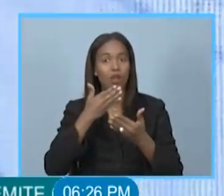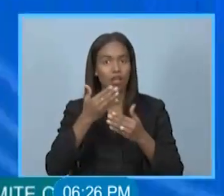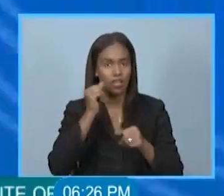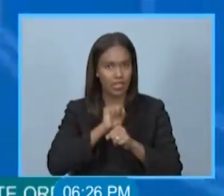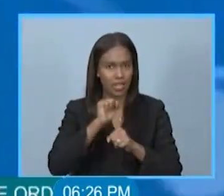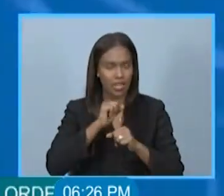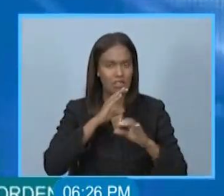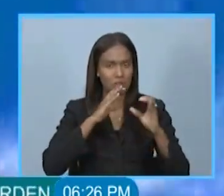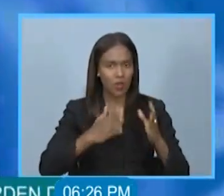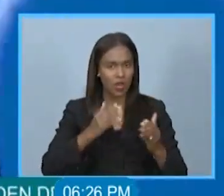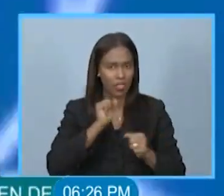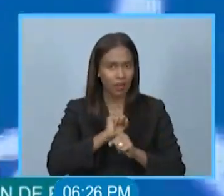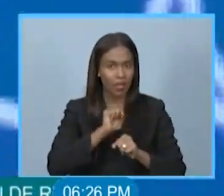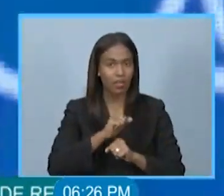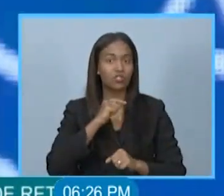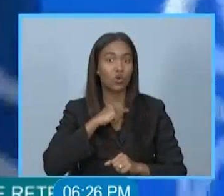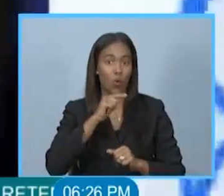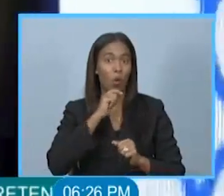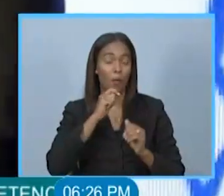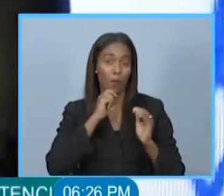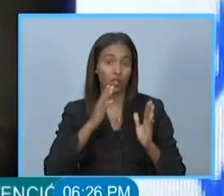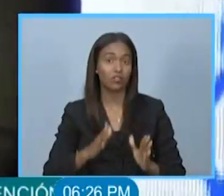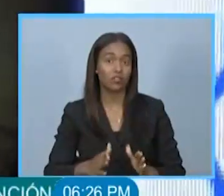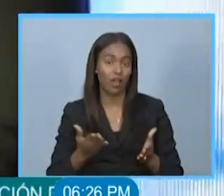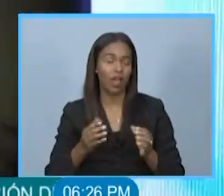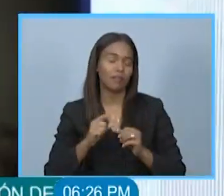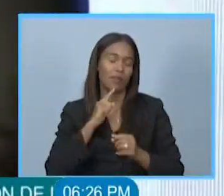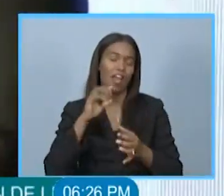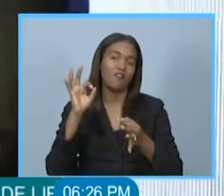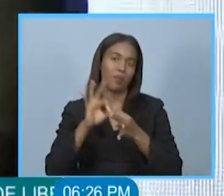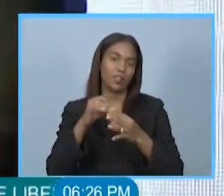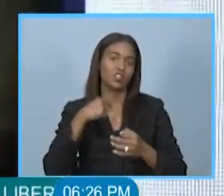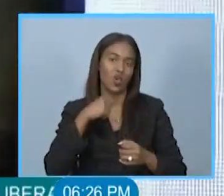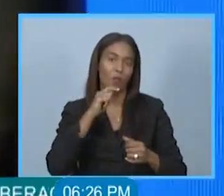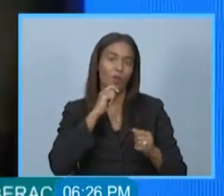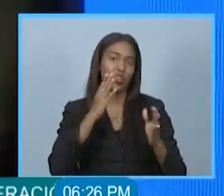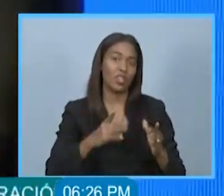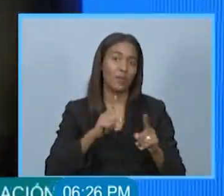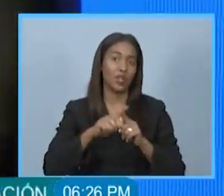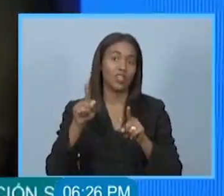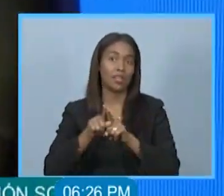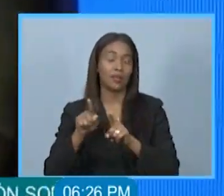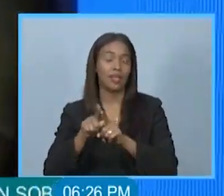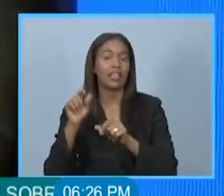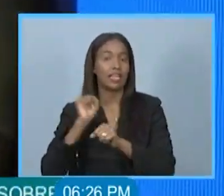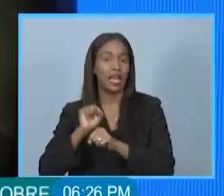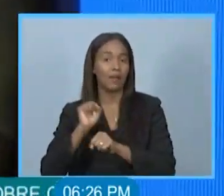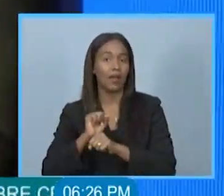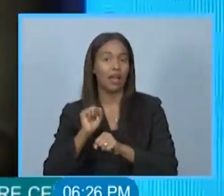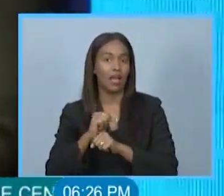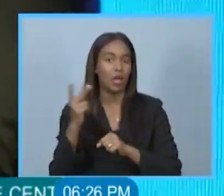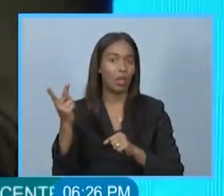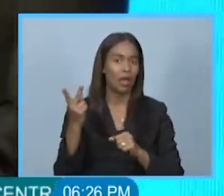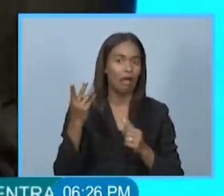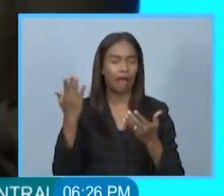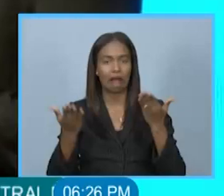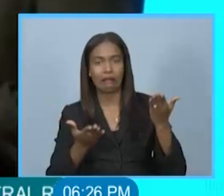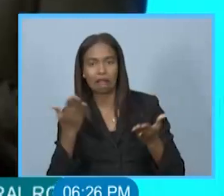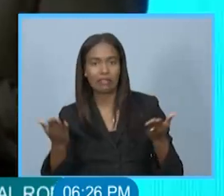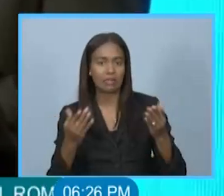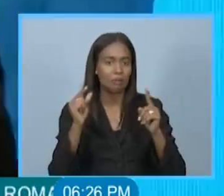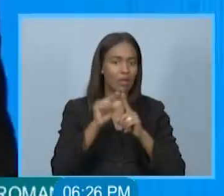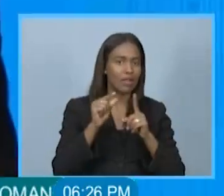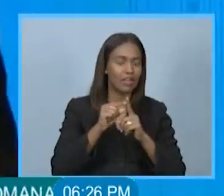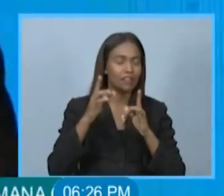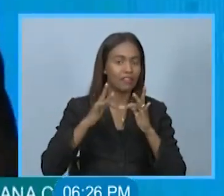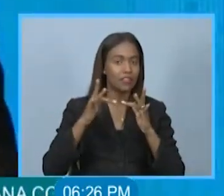locución Bueno de hecho soy periodista Ah Perfecto Bueno yo soy periodista pero también hice locución porque siempre hay que reforzar a veces no se le va una cosa